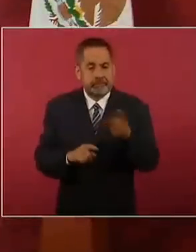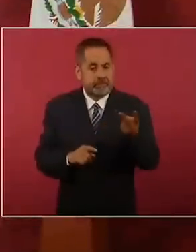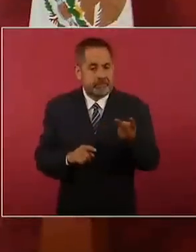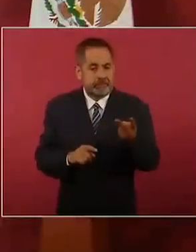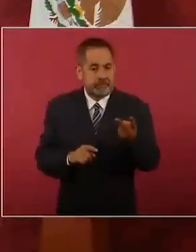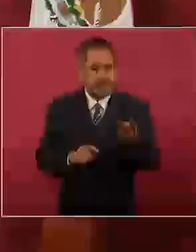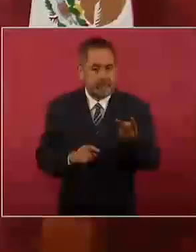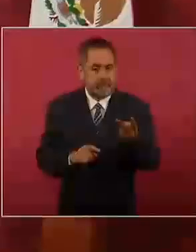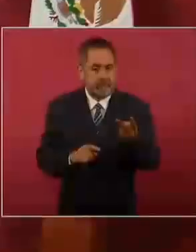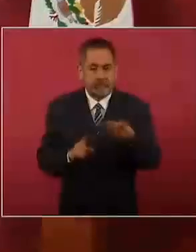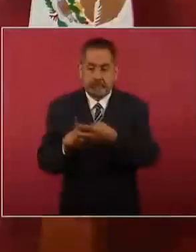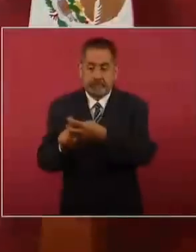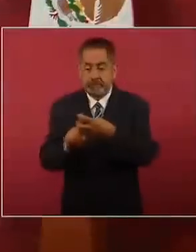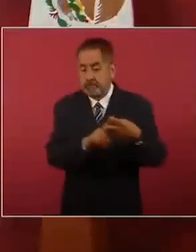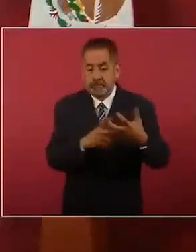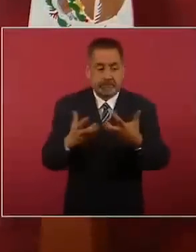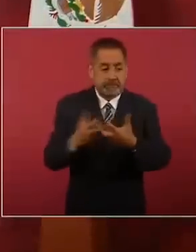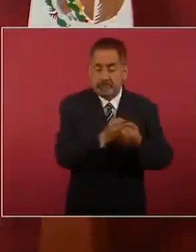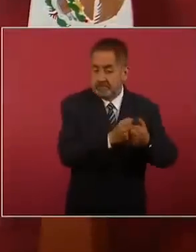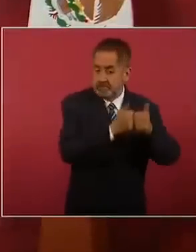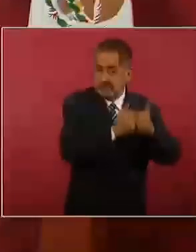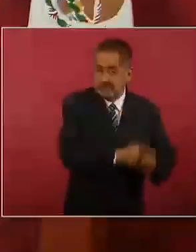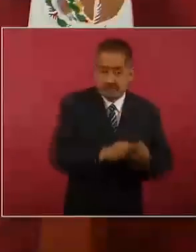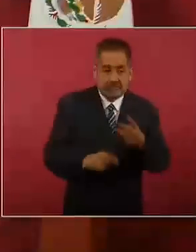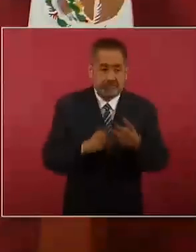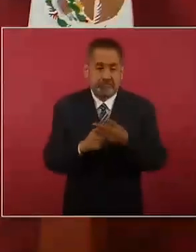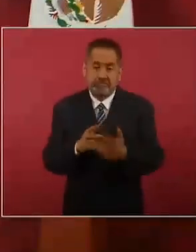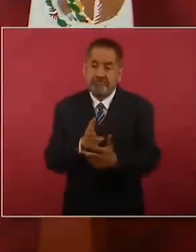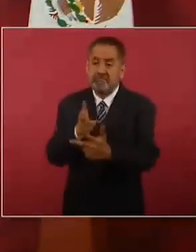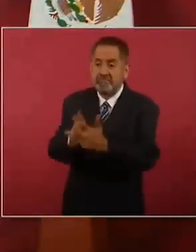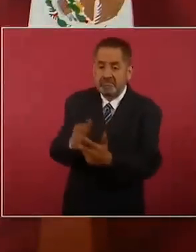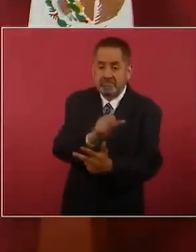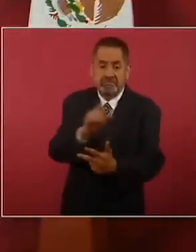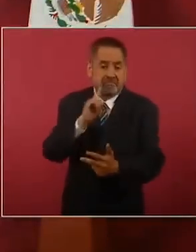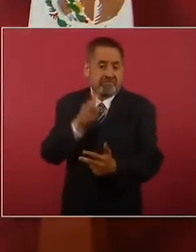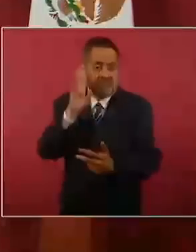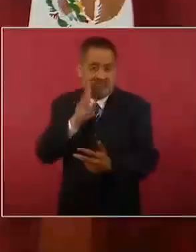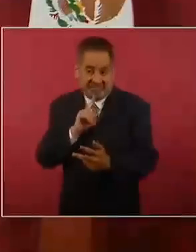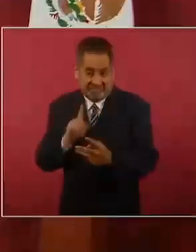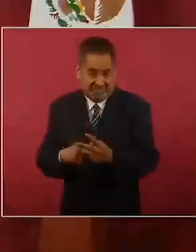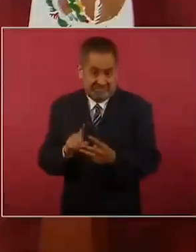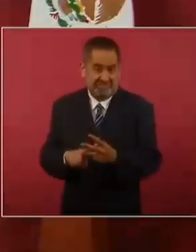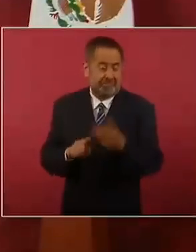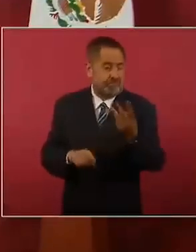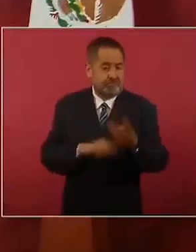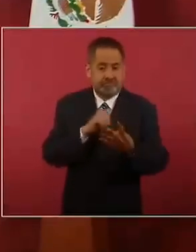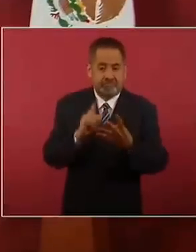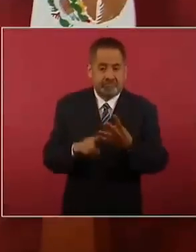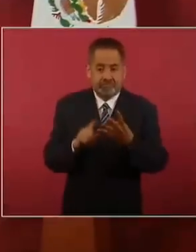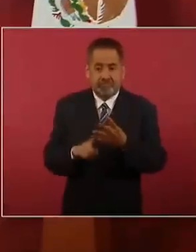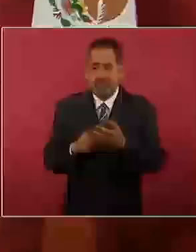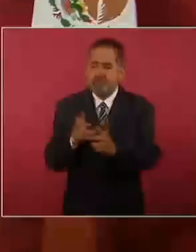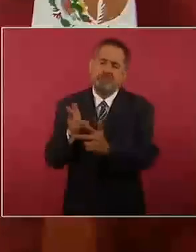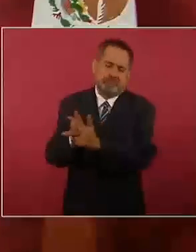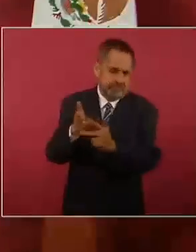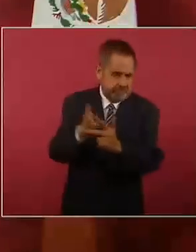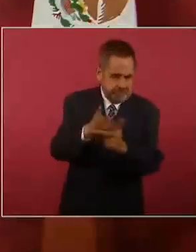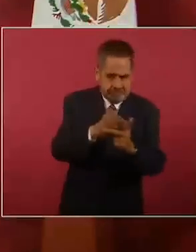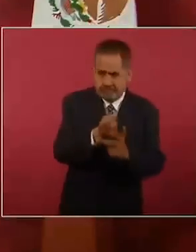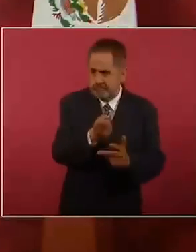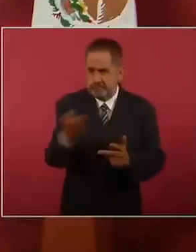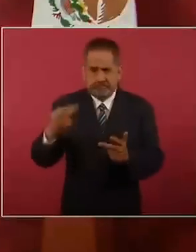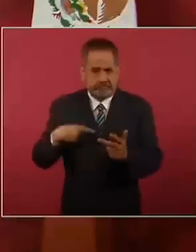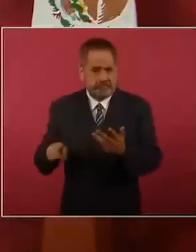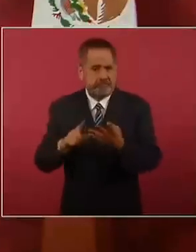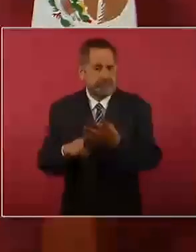de secuestros, de feminicidios, desde luego, homicidios,